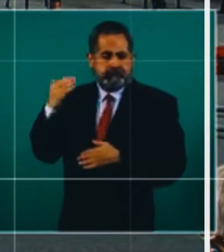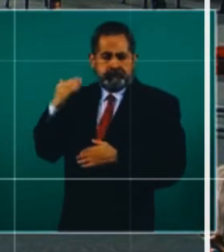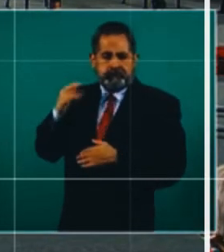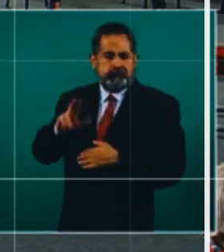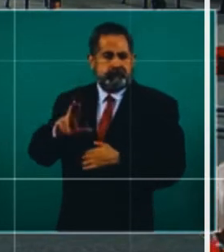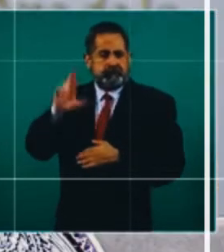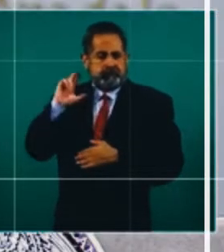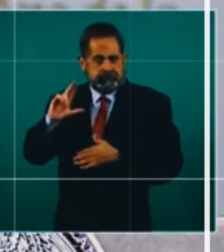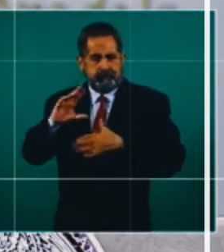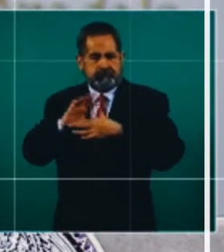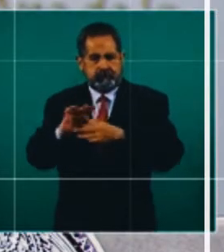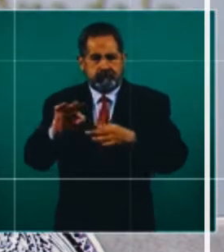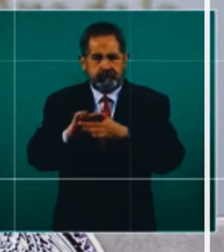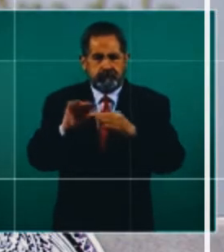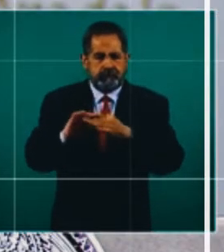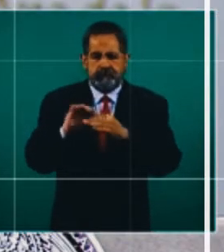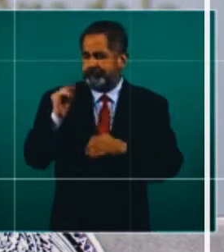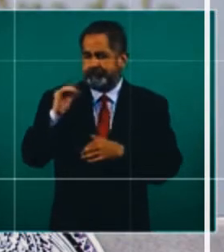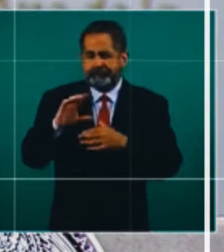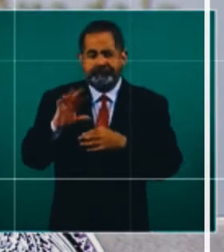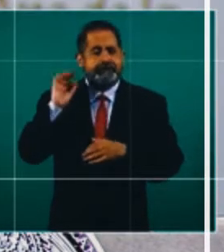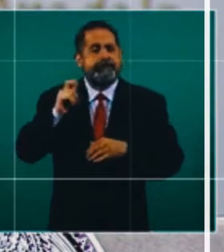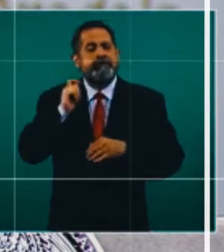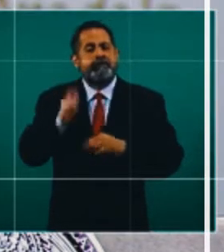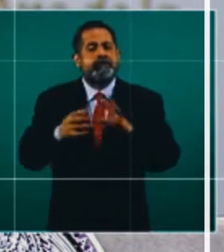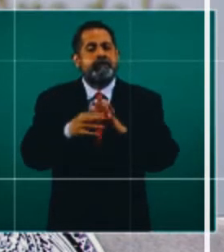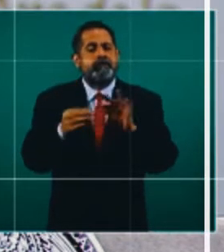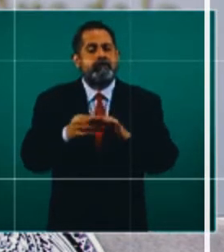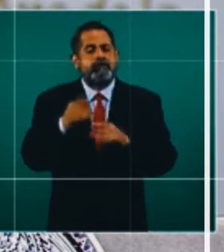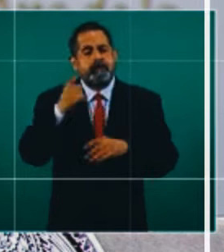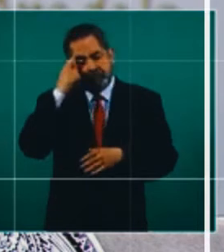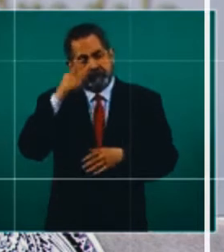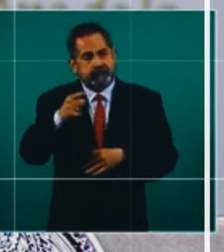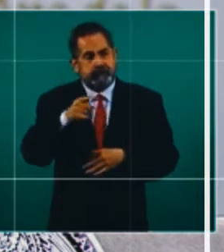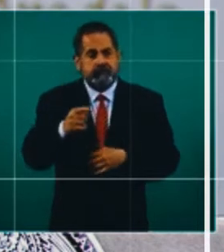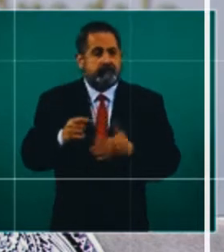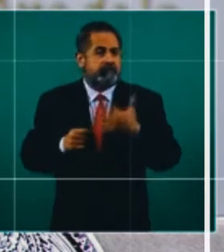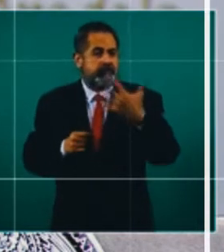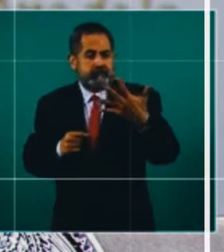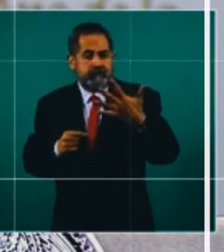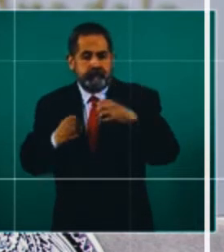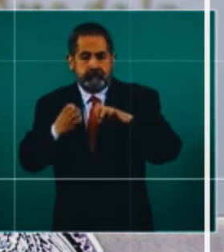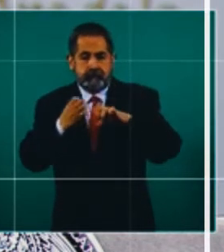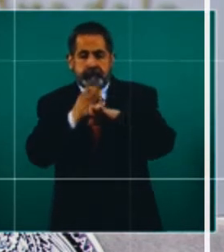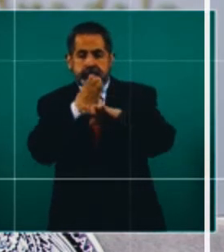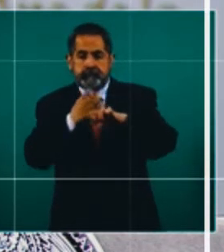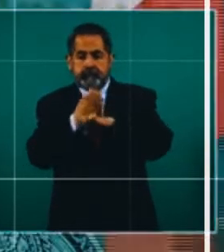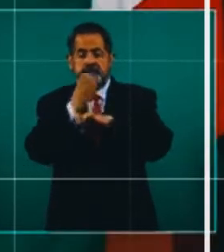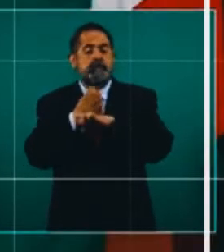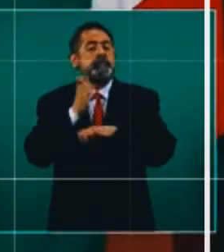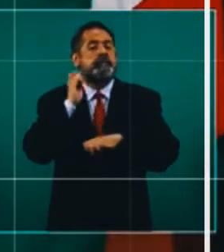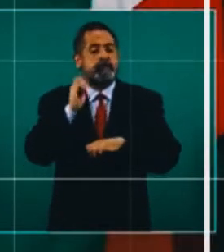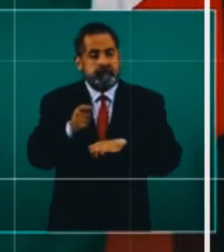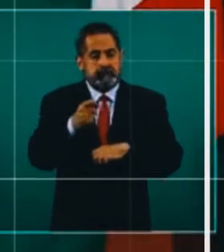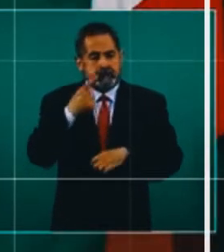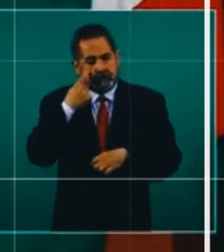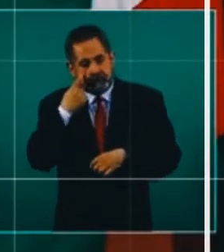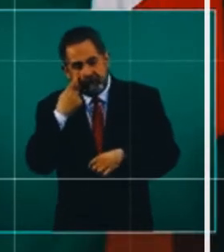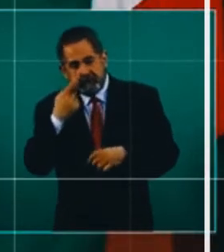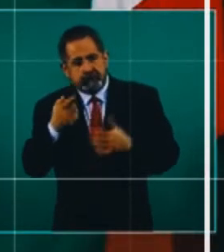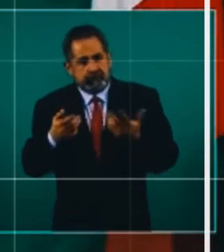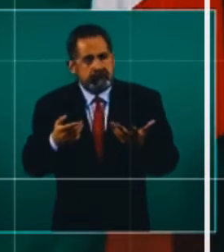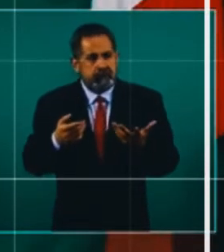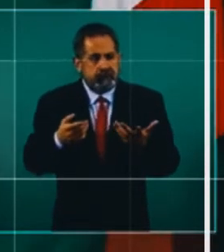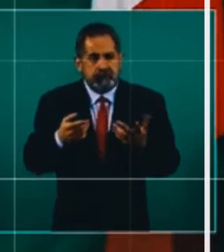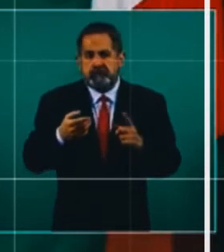martes pasado, el martes reciente, para los primeros 5 estados, que permite